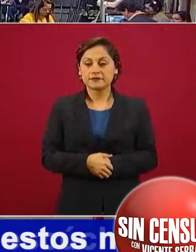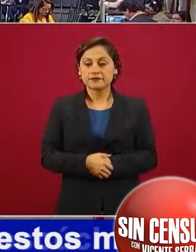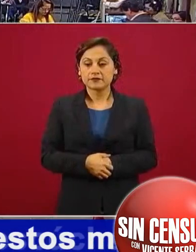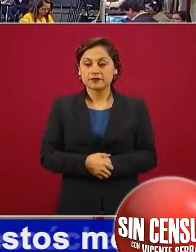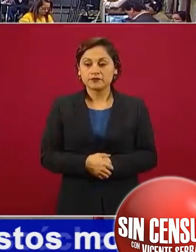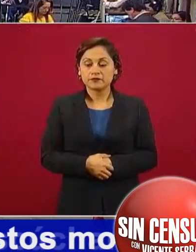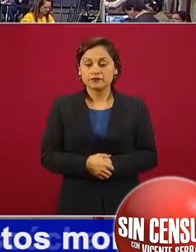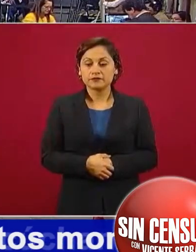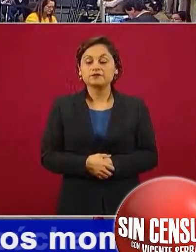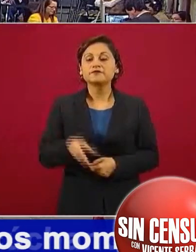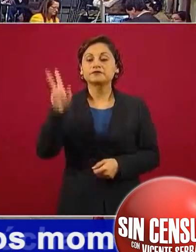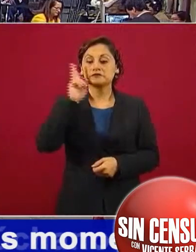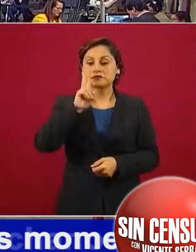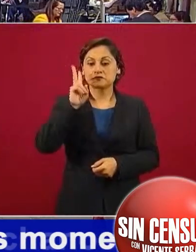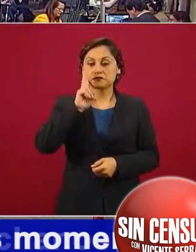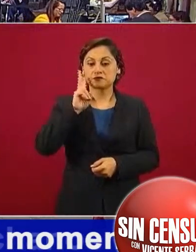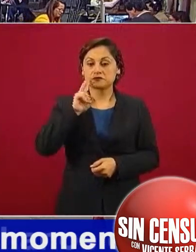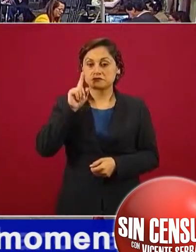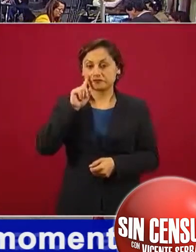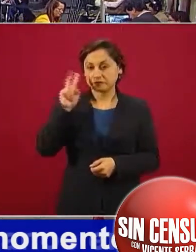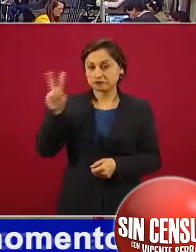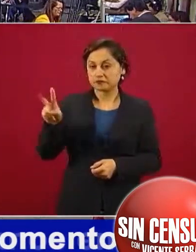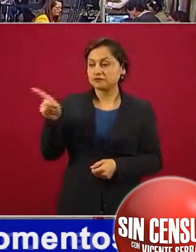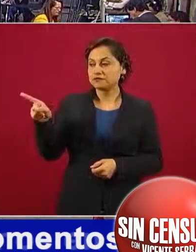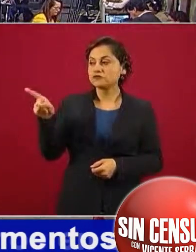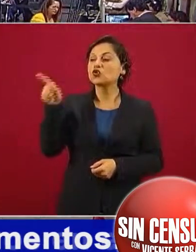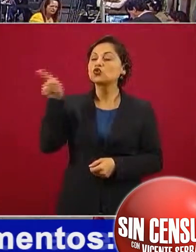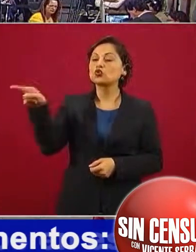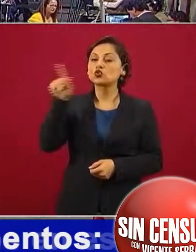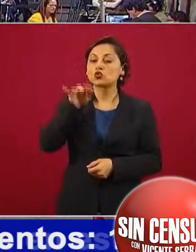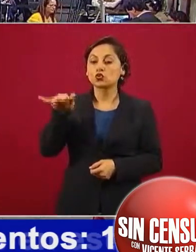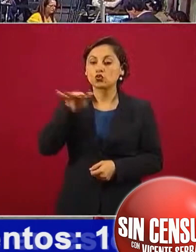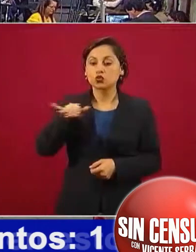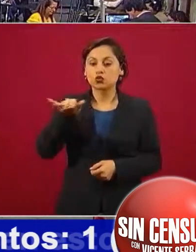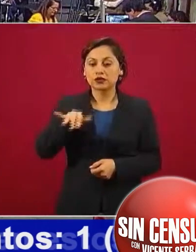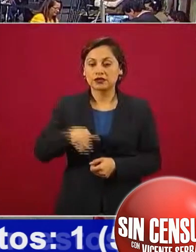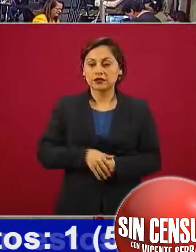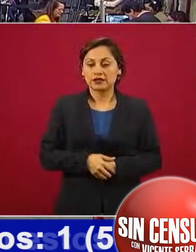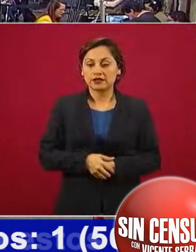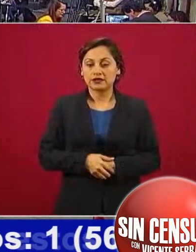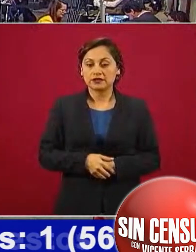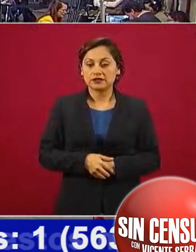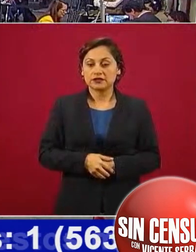si lo lees tú, porque yo no